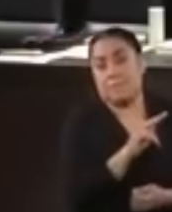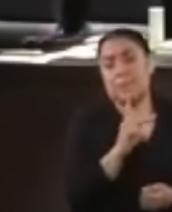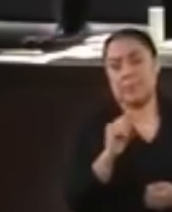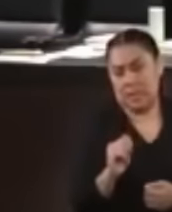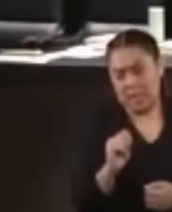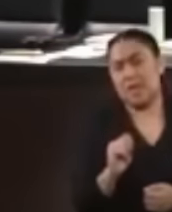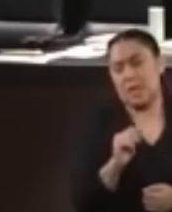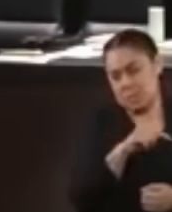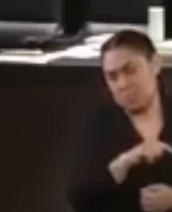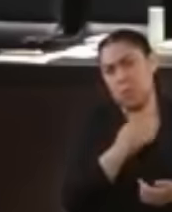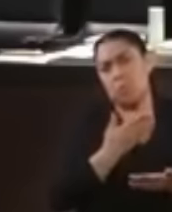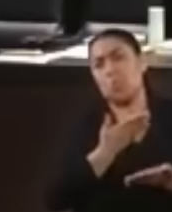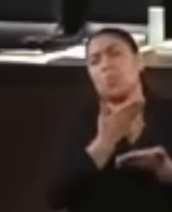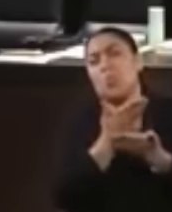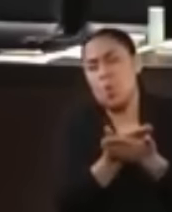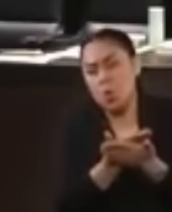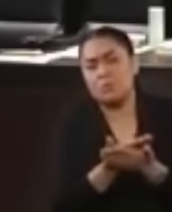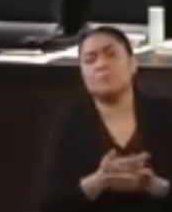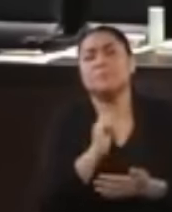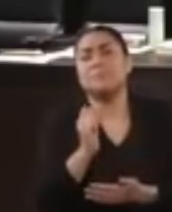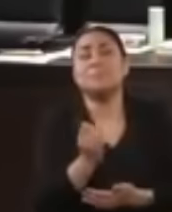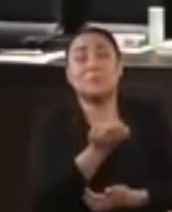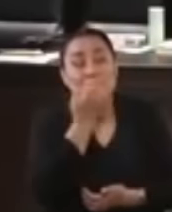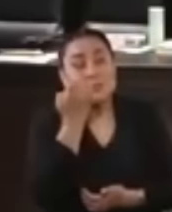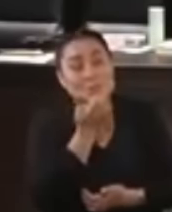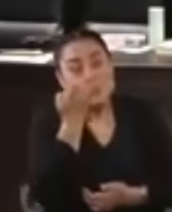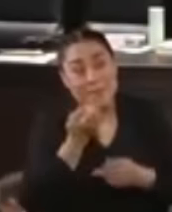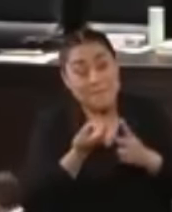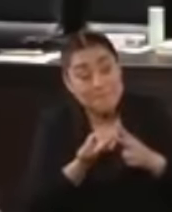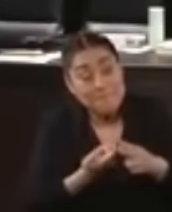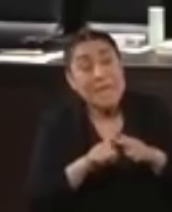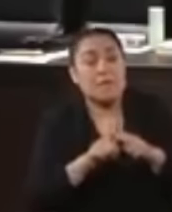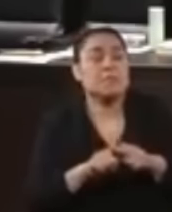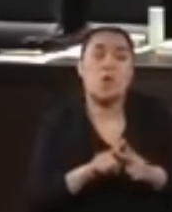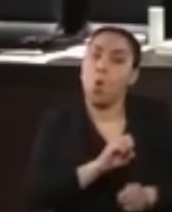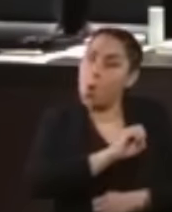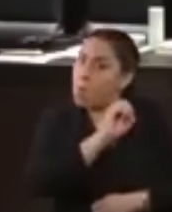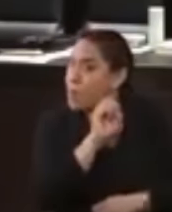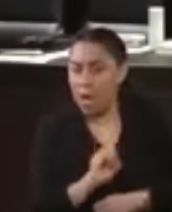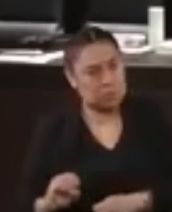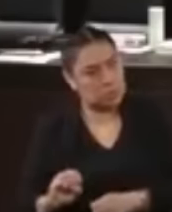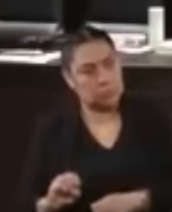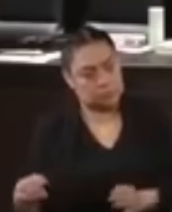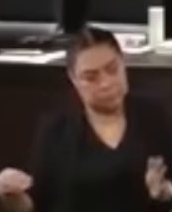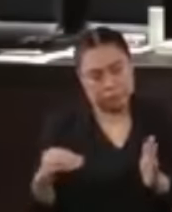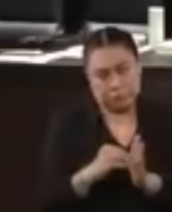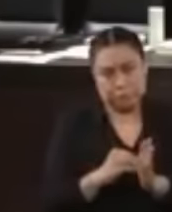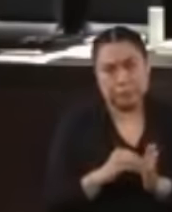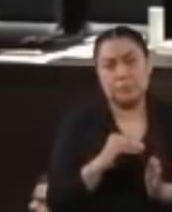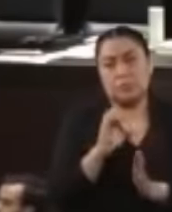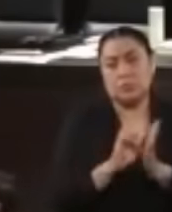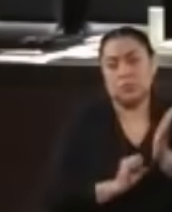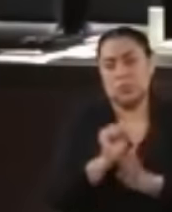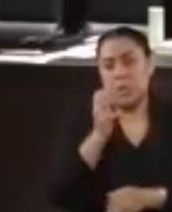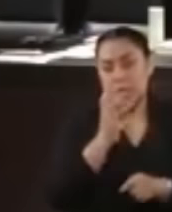también es el que propuso que la educación inicial quedara como obligación en el tercero constitucional y también